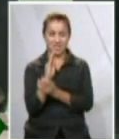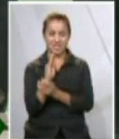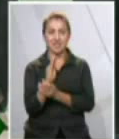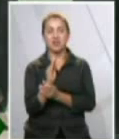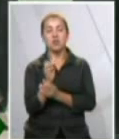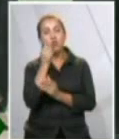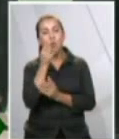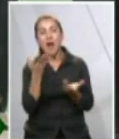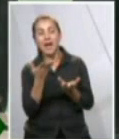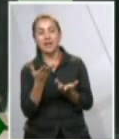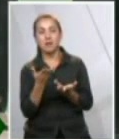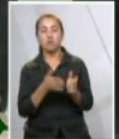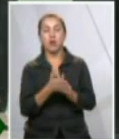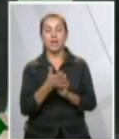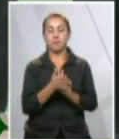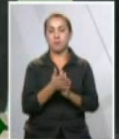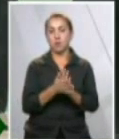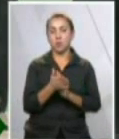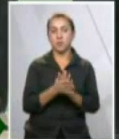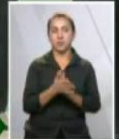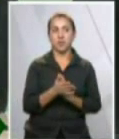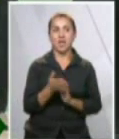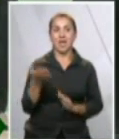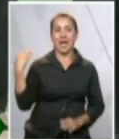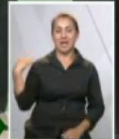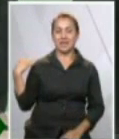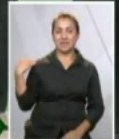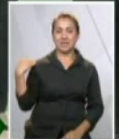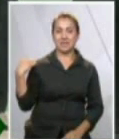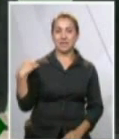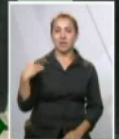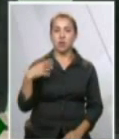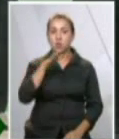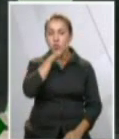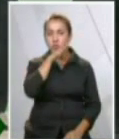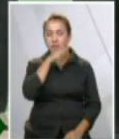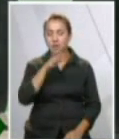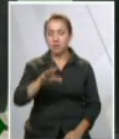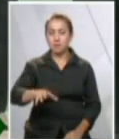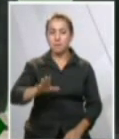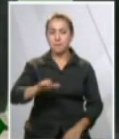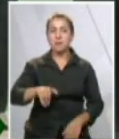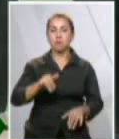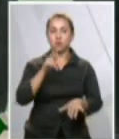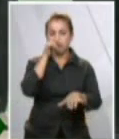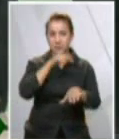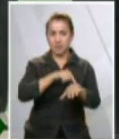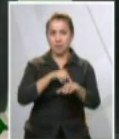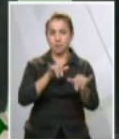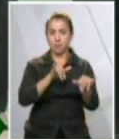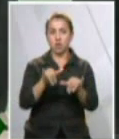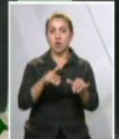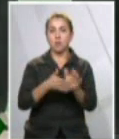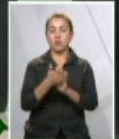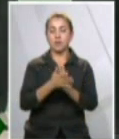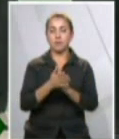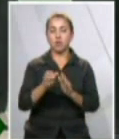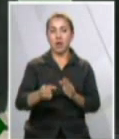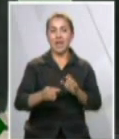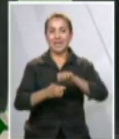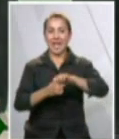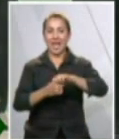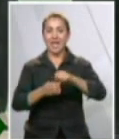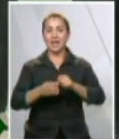cómodas de hacer? El manipular y el usar objetos al mismo tiempo. Por ejemplo, tomar una lata y